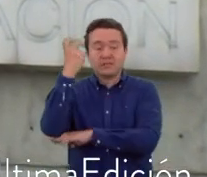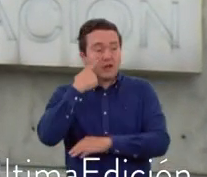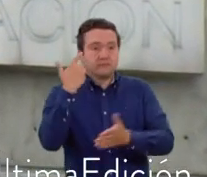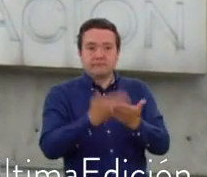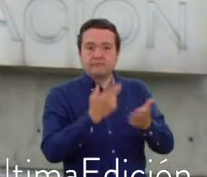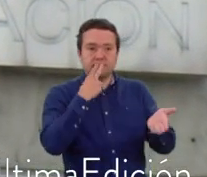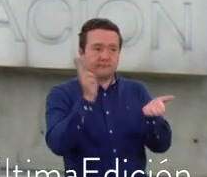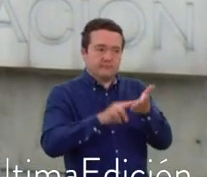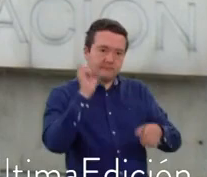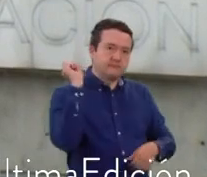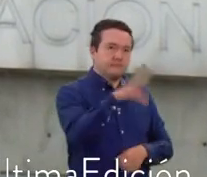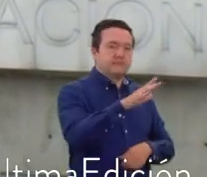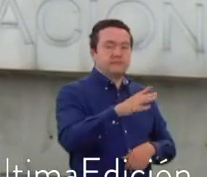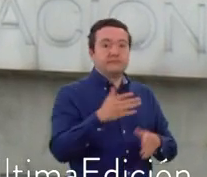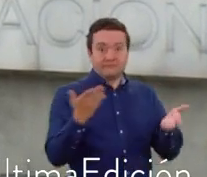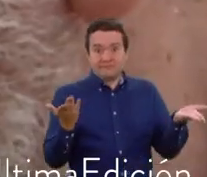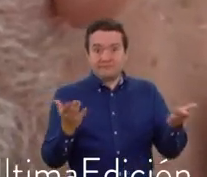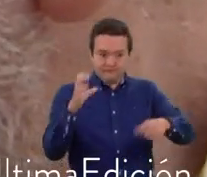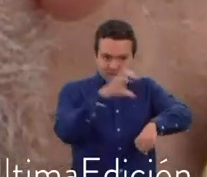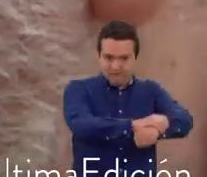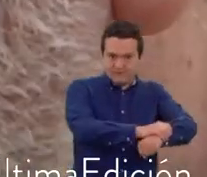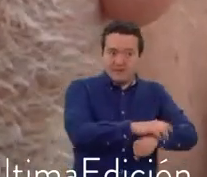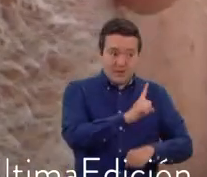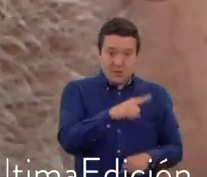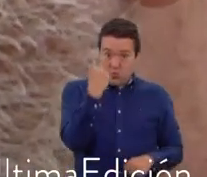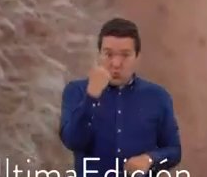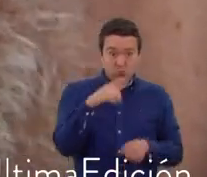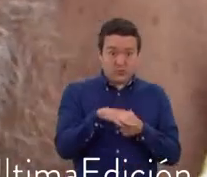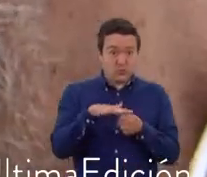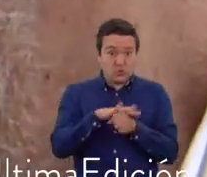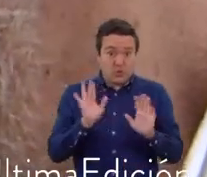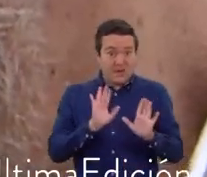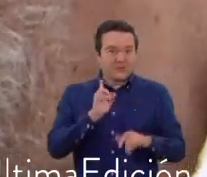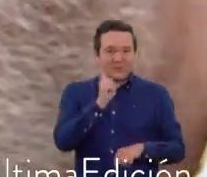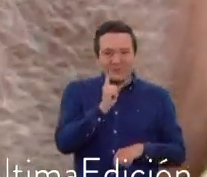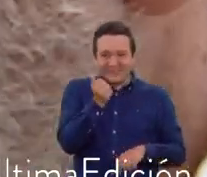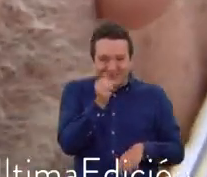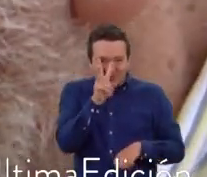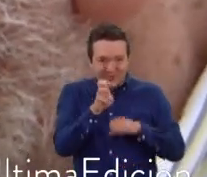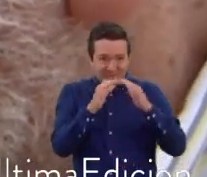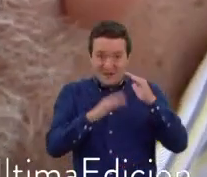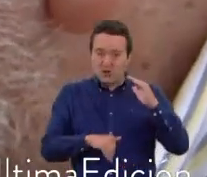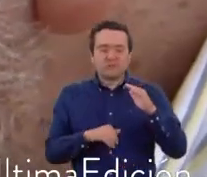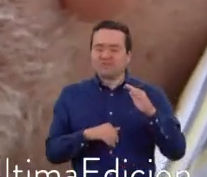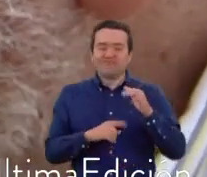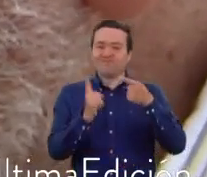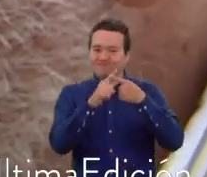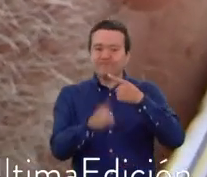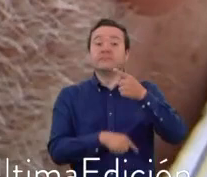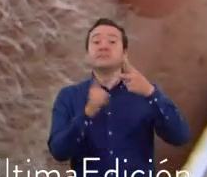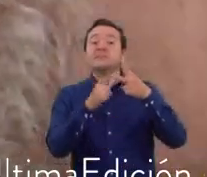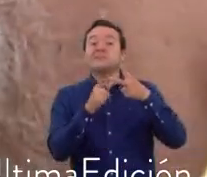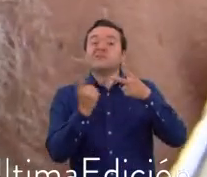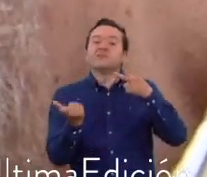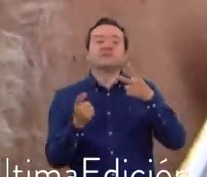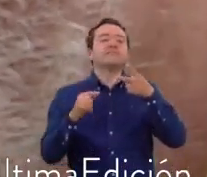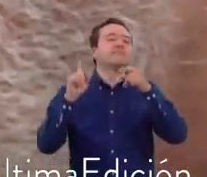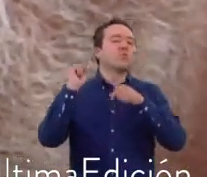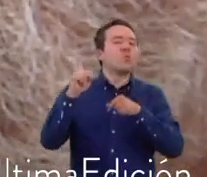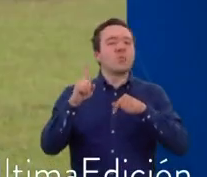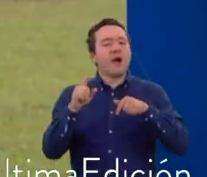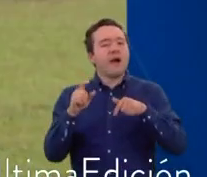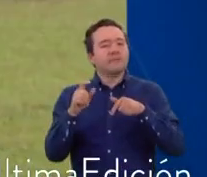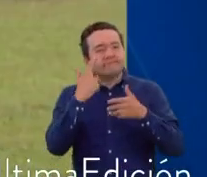pero este no es el único caso que enreda al ex comisionado de paz existen dos investigaciones más la primera se relaciona con supuestas